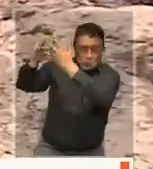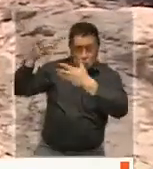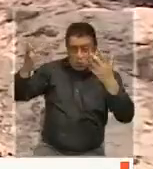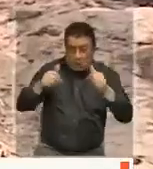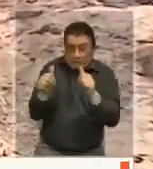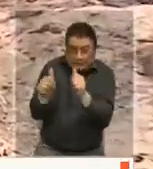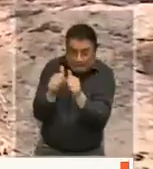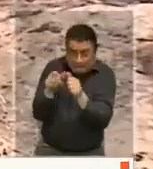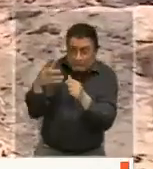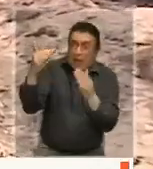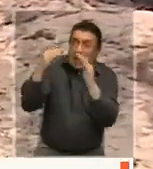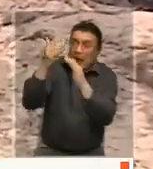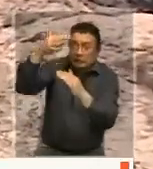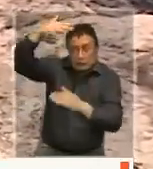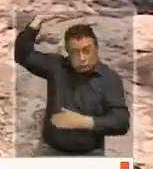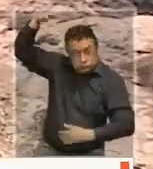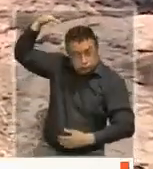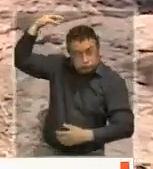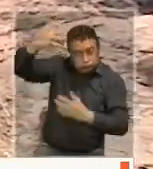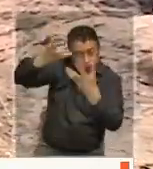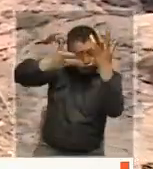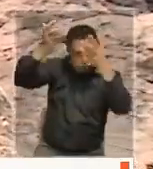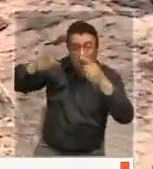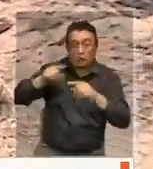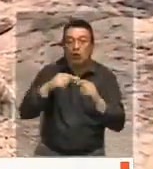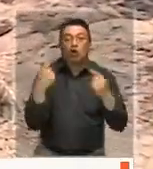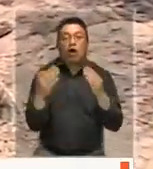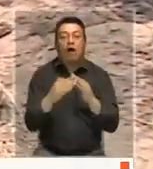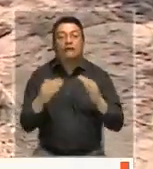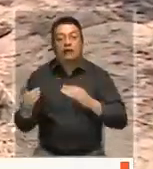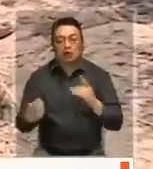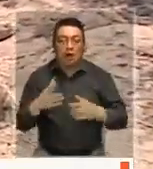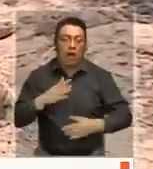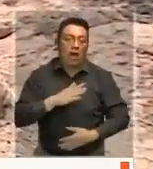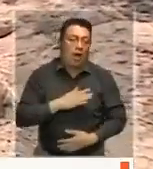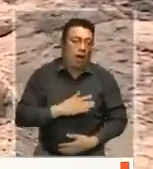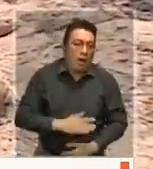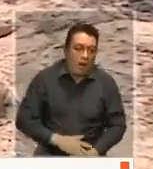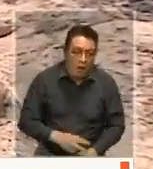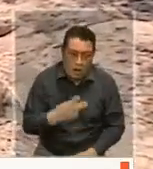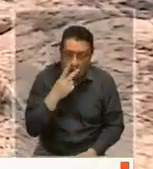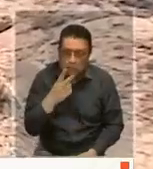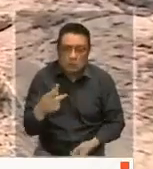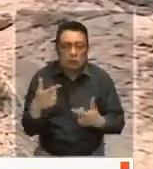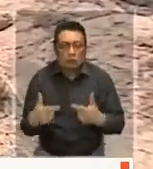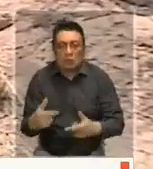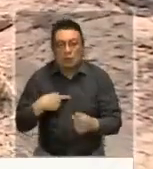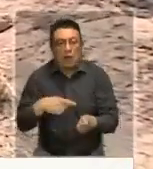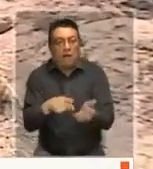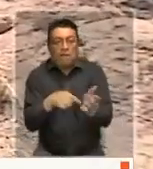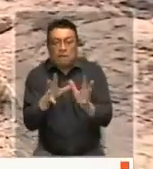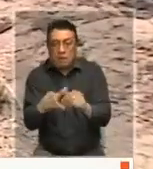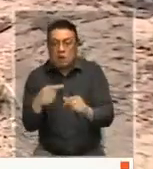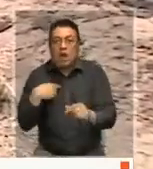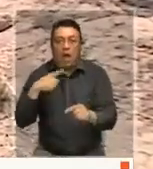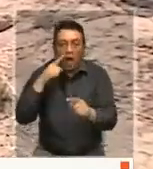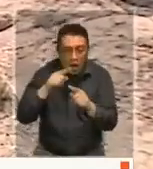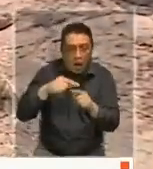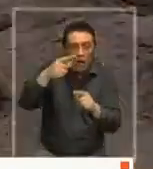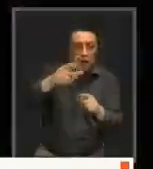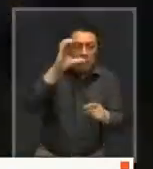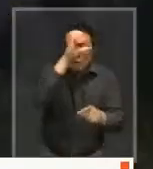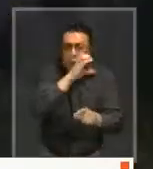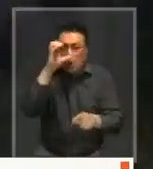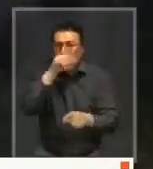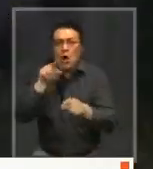Así que gracias a Dios ya por lo menos están todos los vecinos. Ya después que pasó todo esto empezamos a ver nuestras familias que estaban arriba, donde estaban, tratando de ubicarlos,